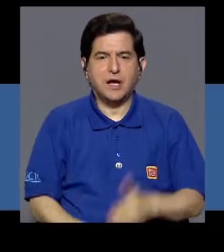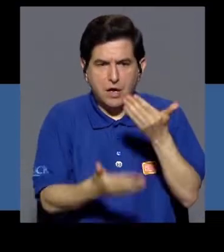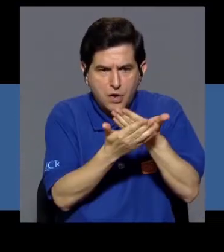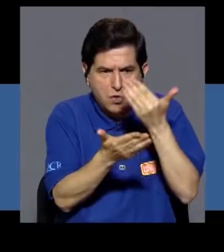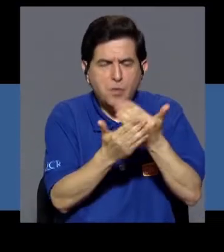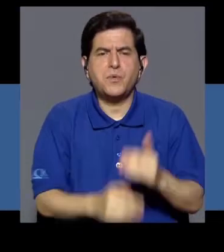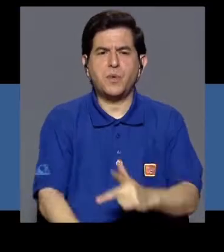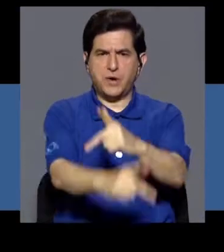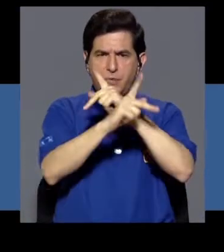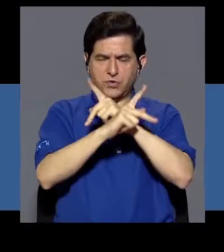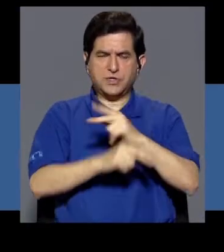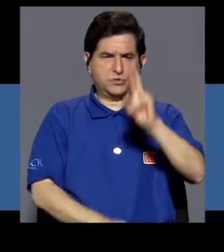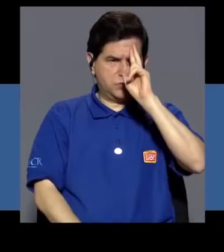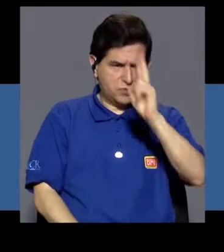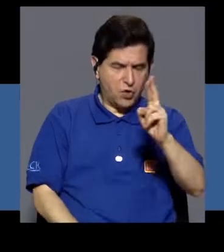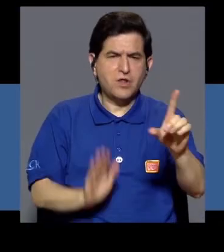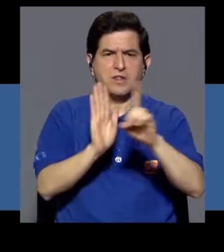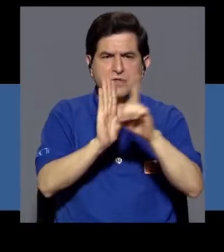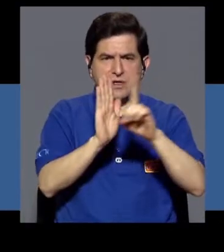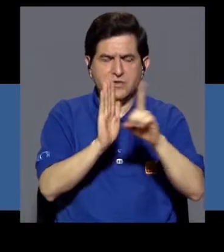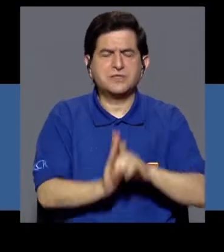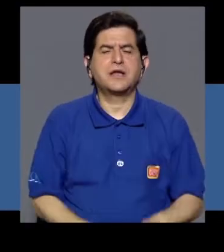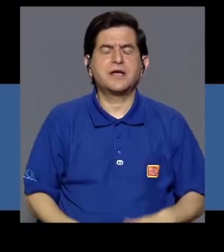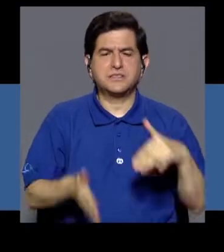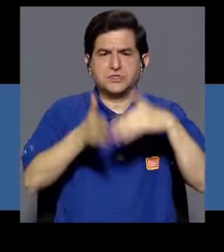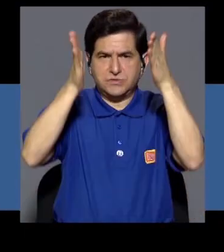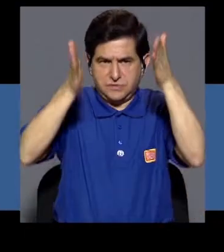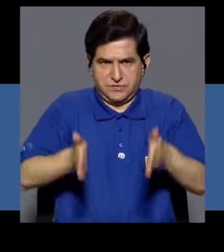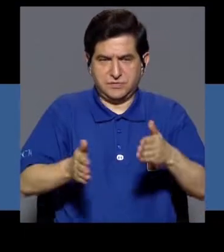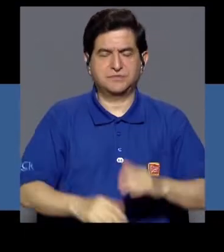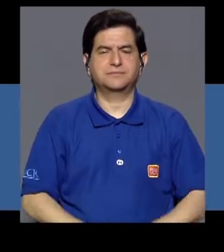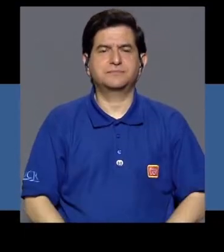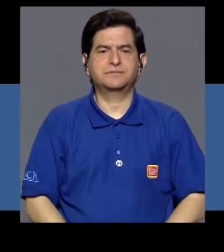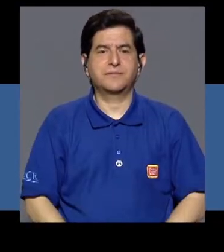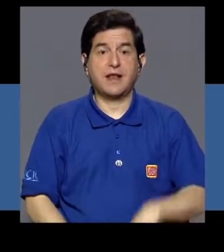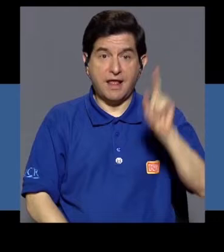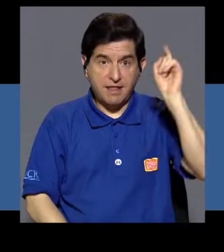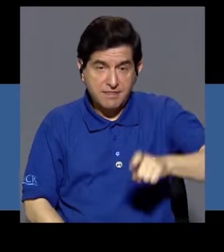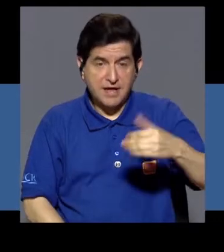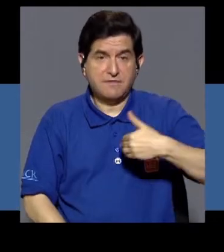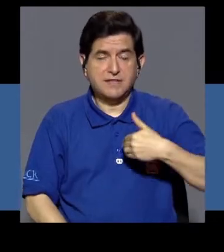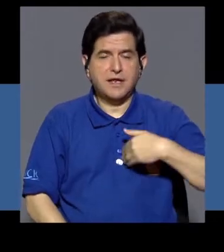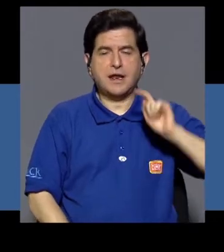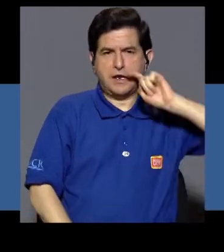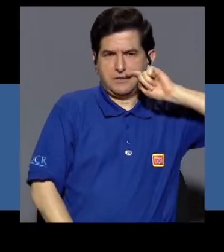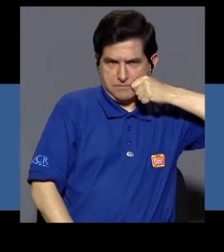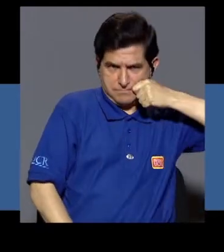estudiantes, que debe haber discreción y solicitar medidas cautelares cuando sea necesario.